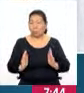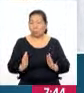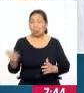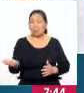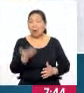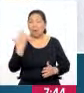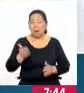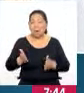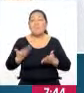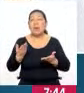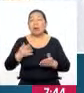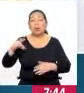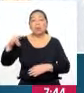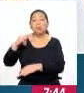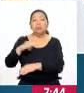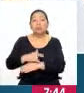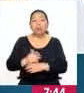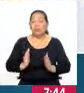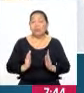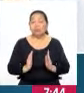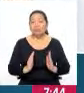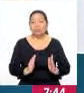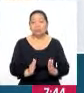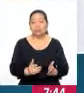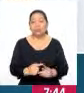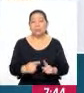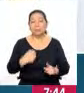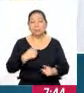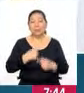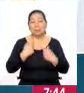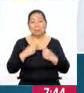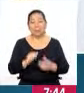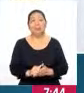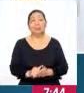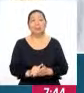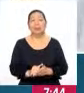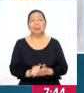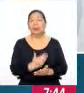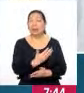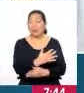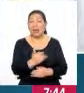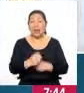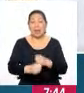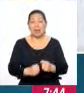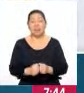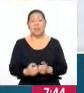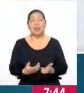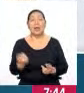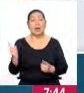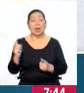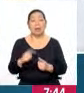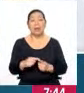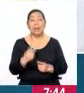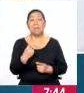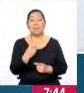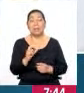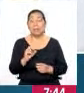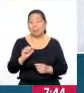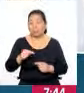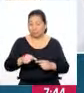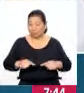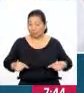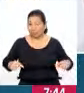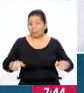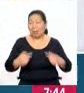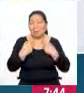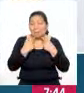1.500 metros de longitud. Entonces nos preocupa a nosotros porque lamentablemente la pérdida de cobertura boscosa en este año suman a la fecha más de 26.000 hectáreas, y